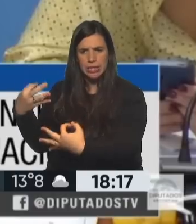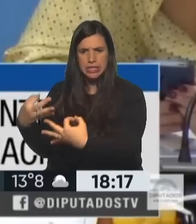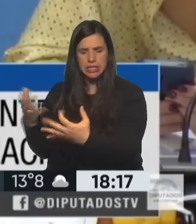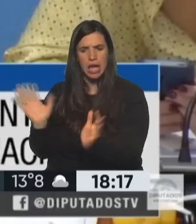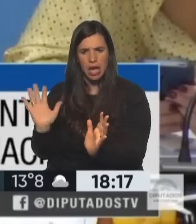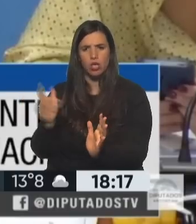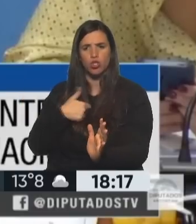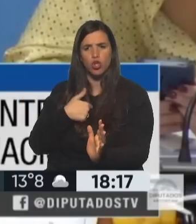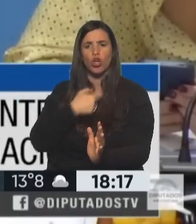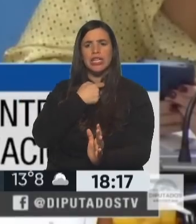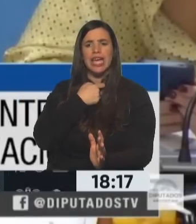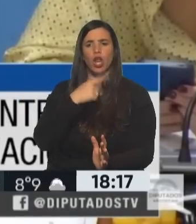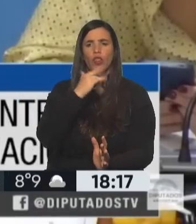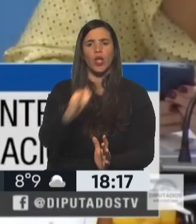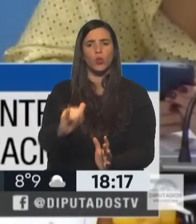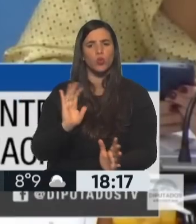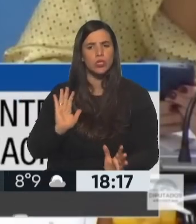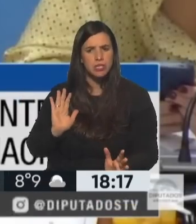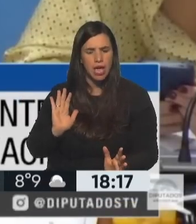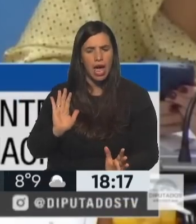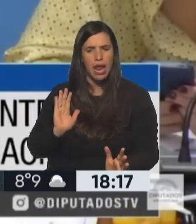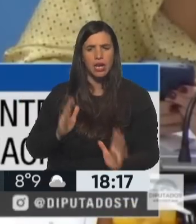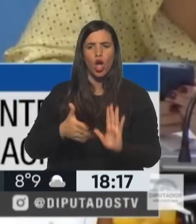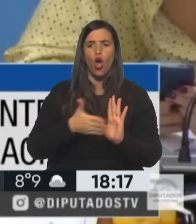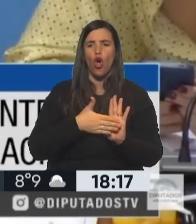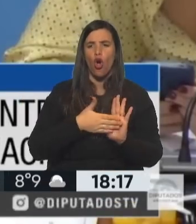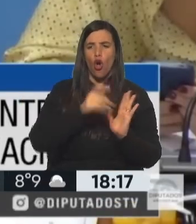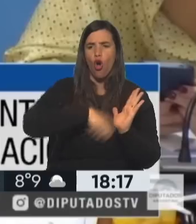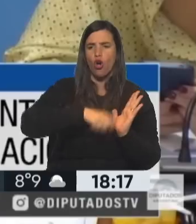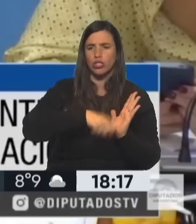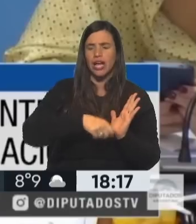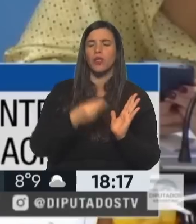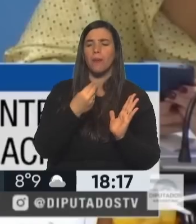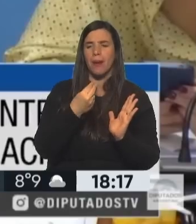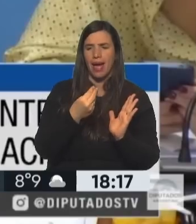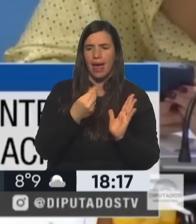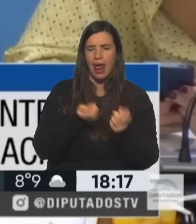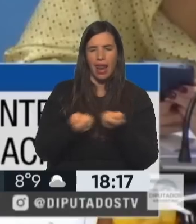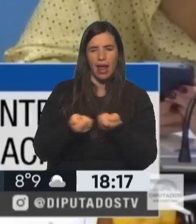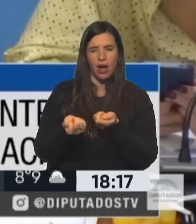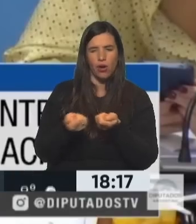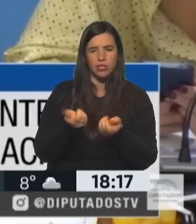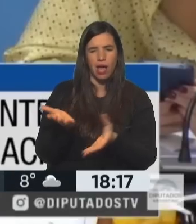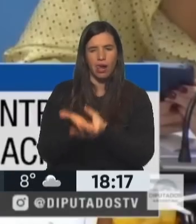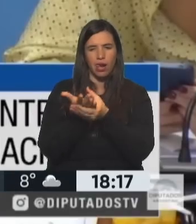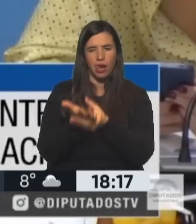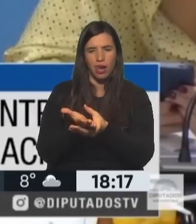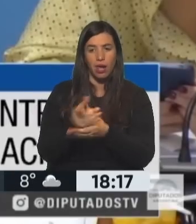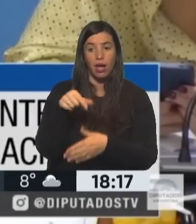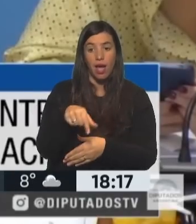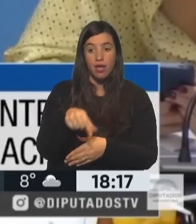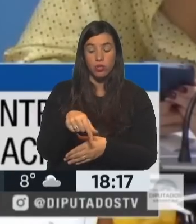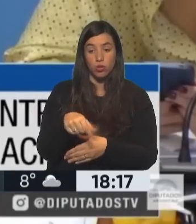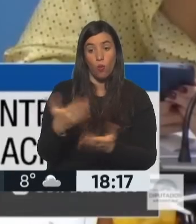quiero denunciar el posible otorgamiento de contratos para intentar negociar fallos que podría convertirse en delito en función